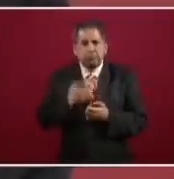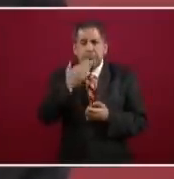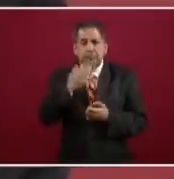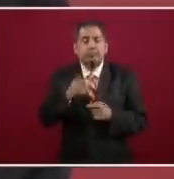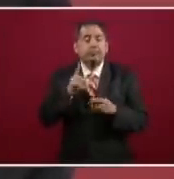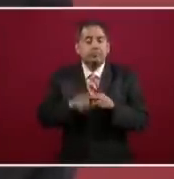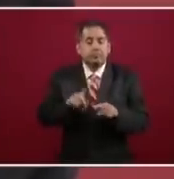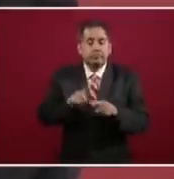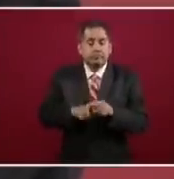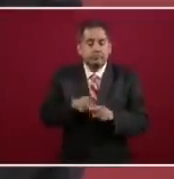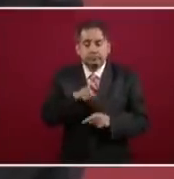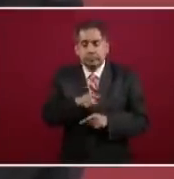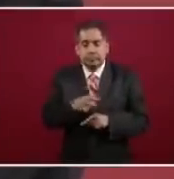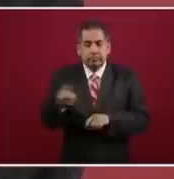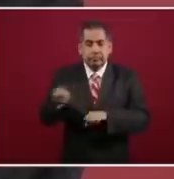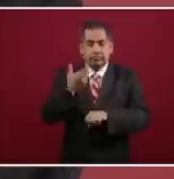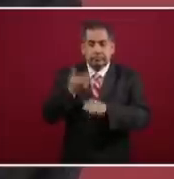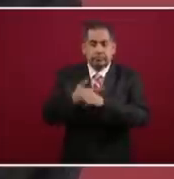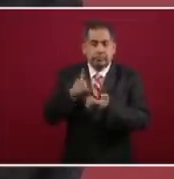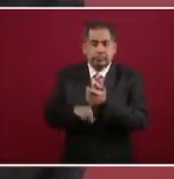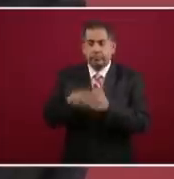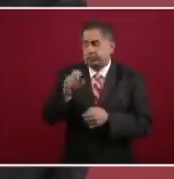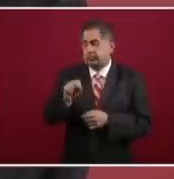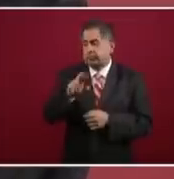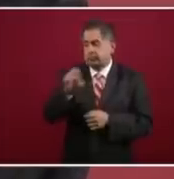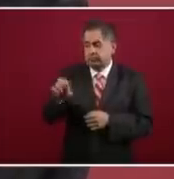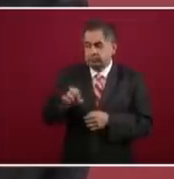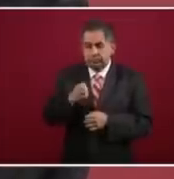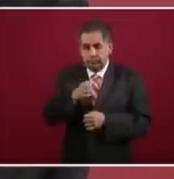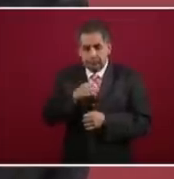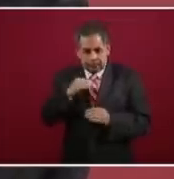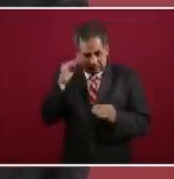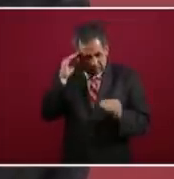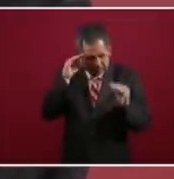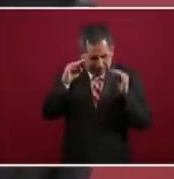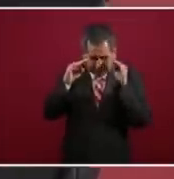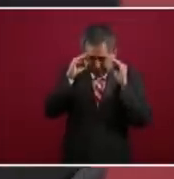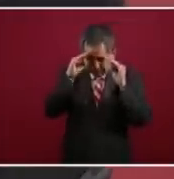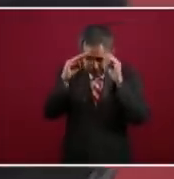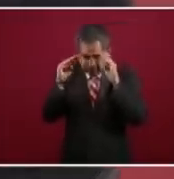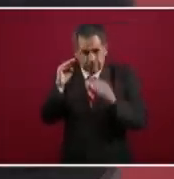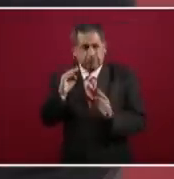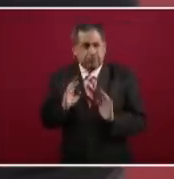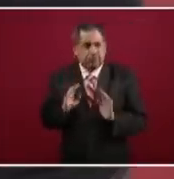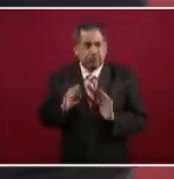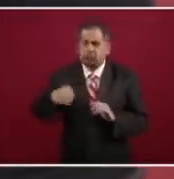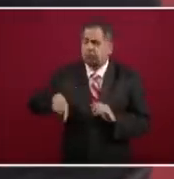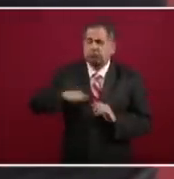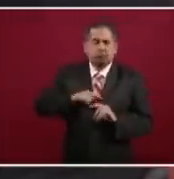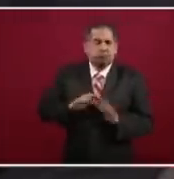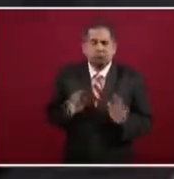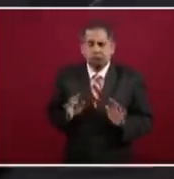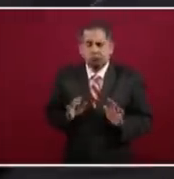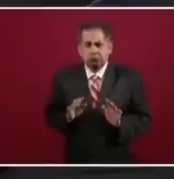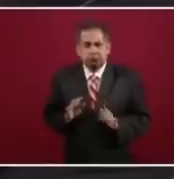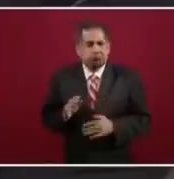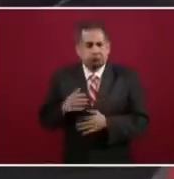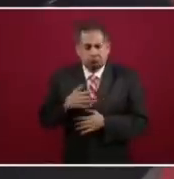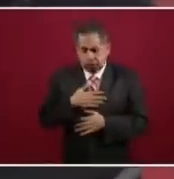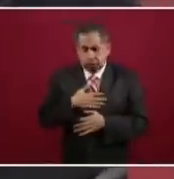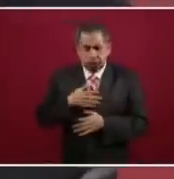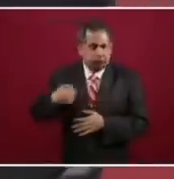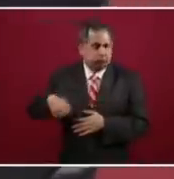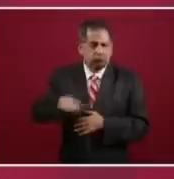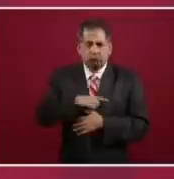bien la secretaria de relaciones exteriores nosotros tenemos ahora